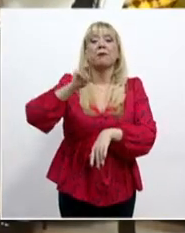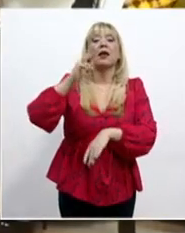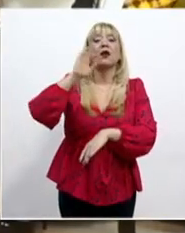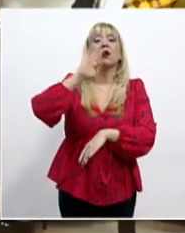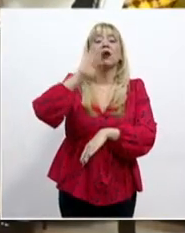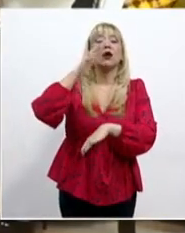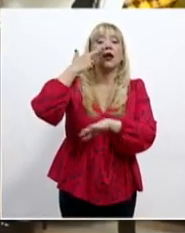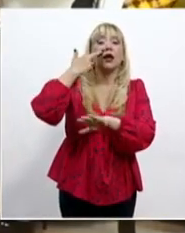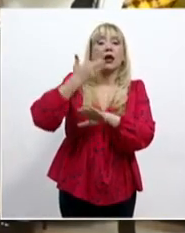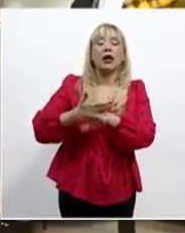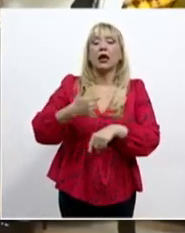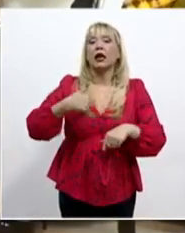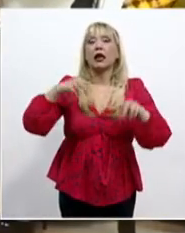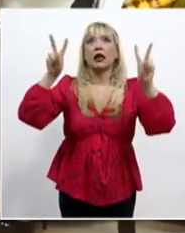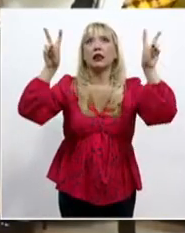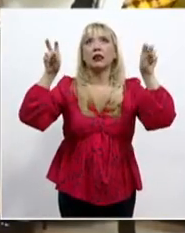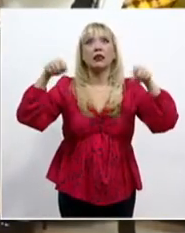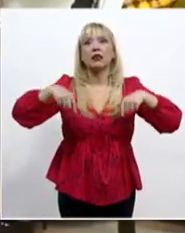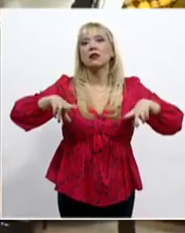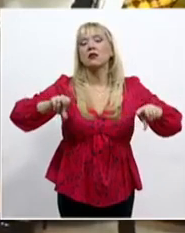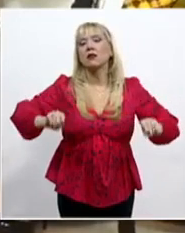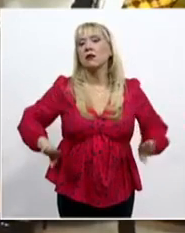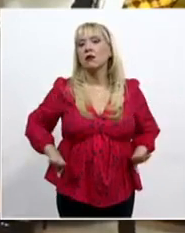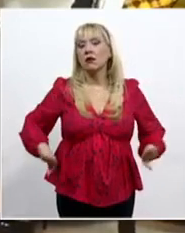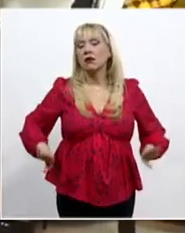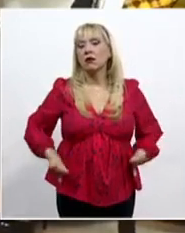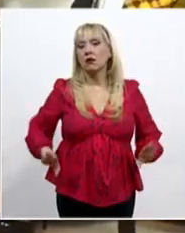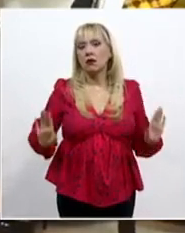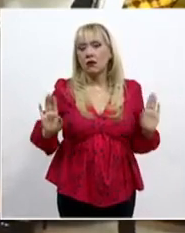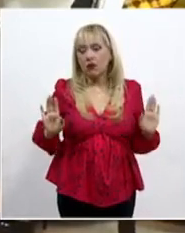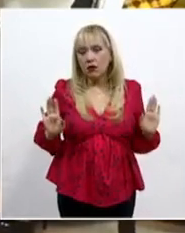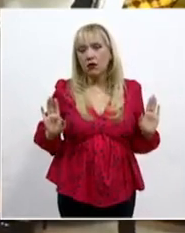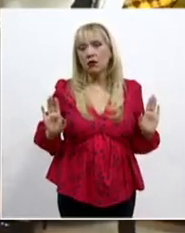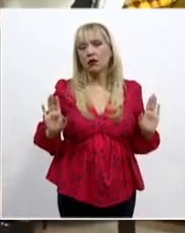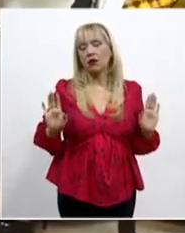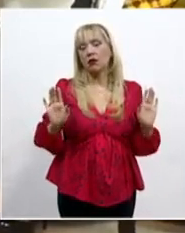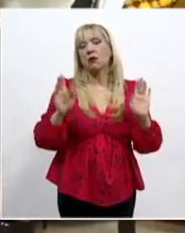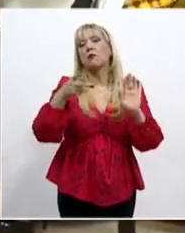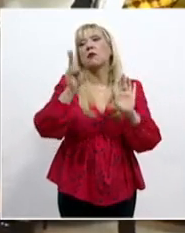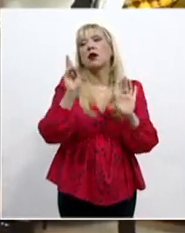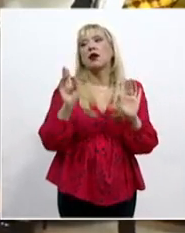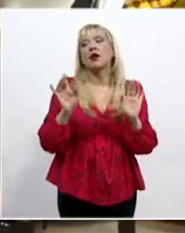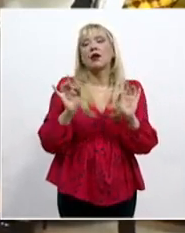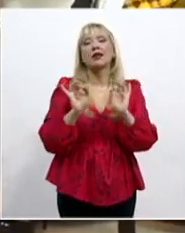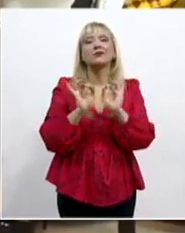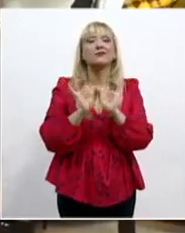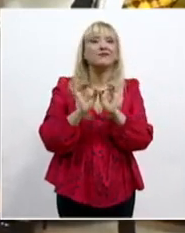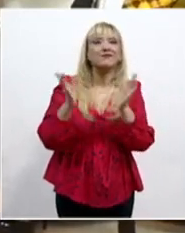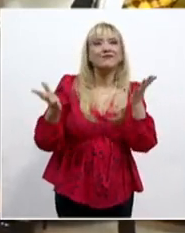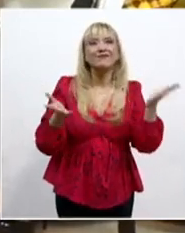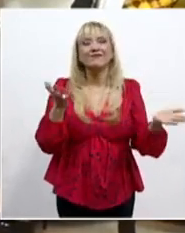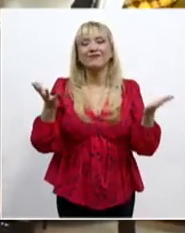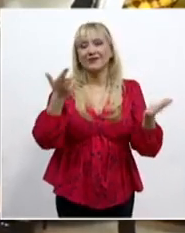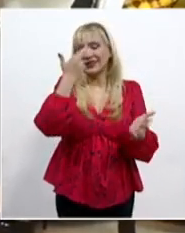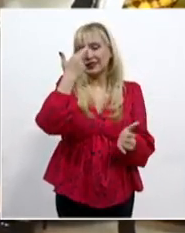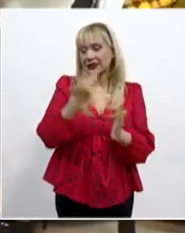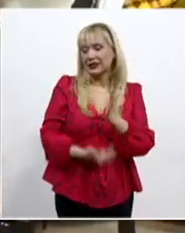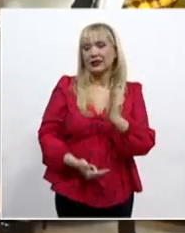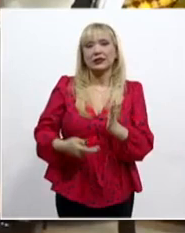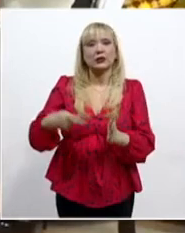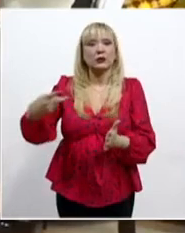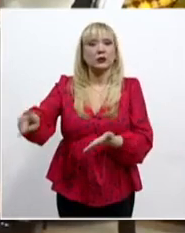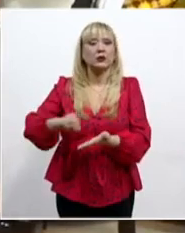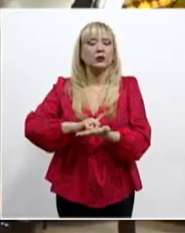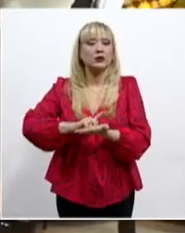establece, pero al mismo tiempo, repito, seguramente sin querer, se está violentando el derecho al